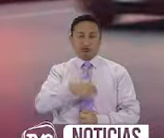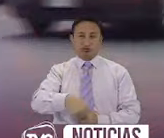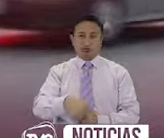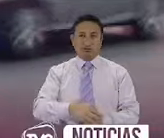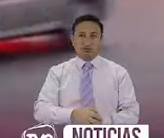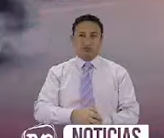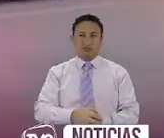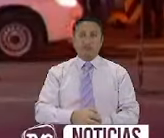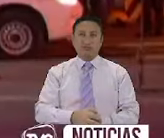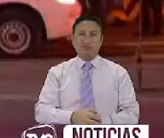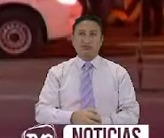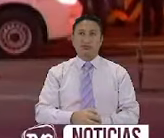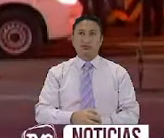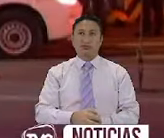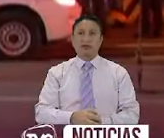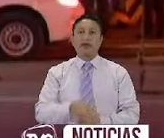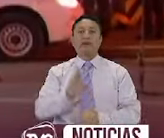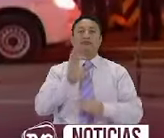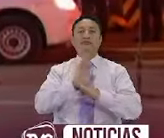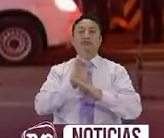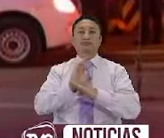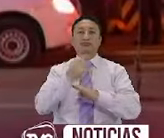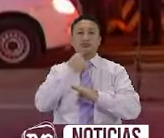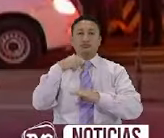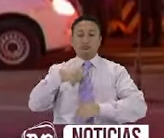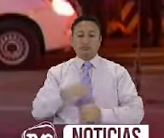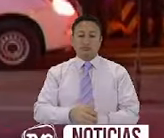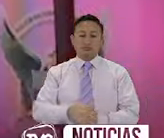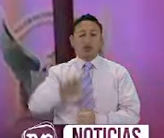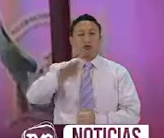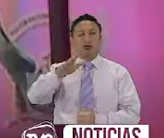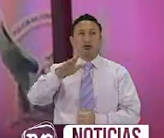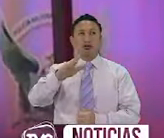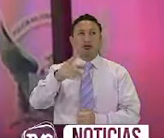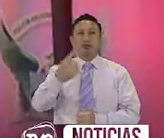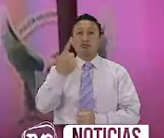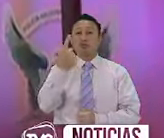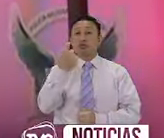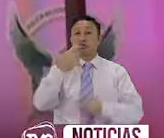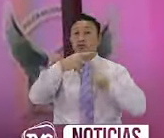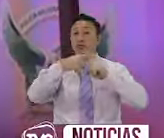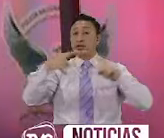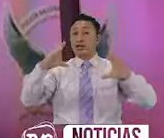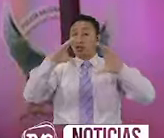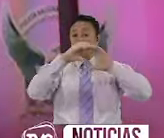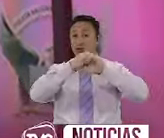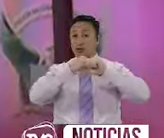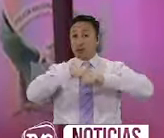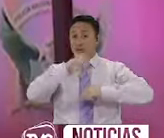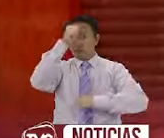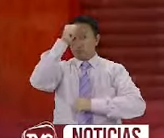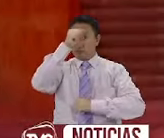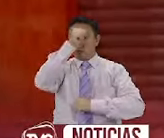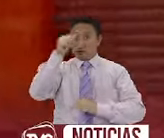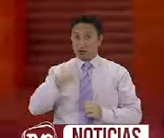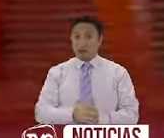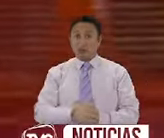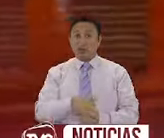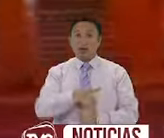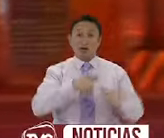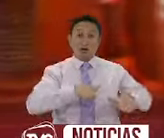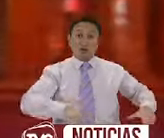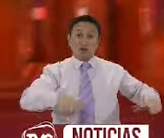sus víctimas. Testigos refieren que alrededor de las 21 horas con 30 minutos de este domingo, en ese